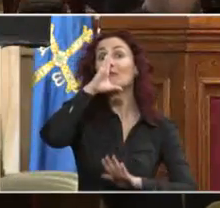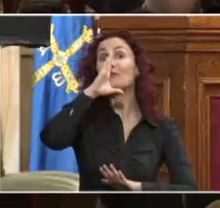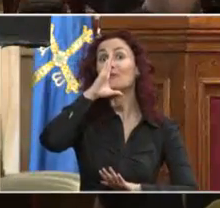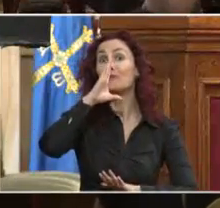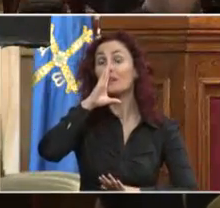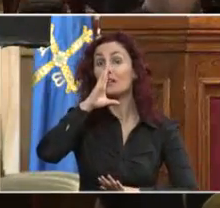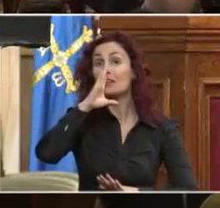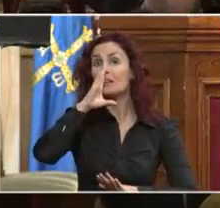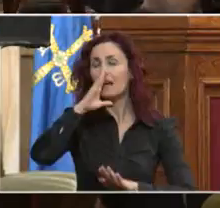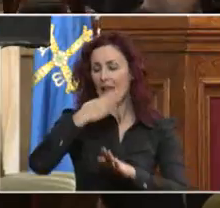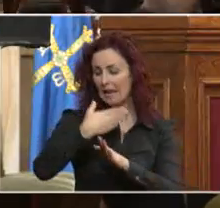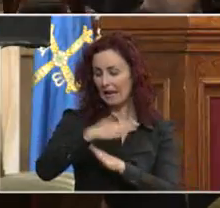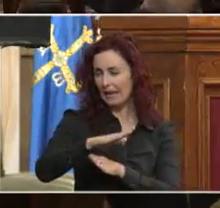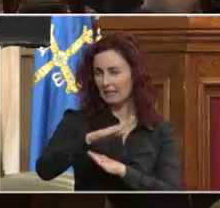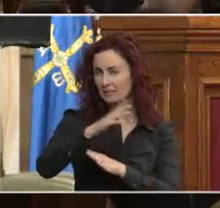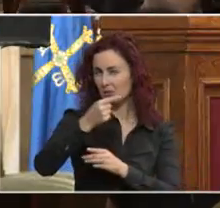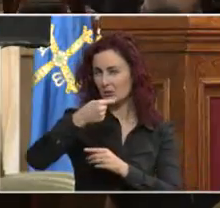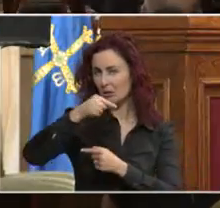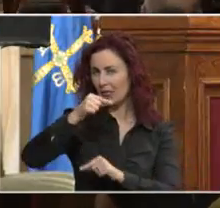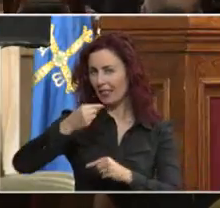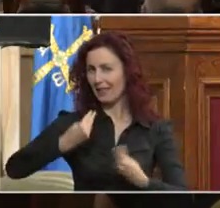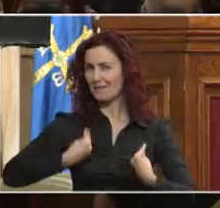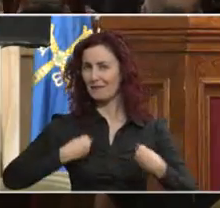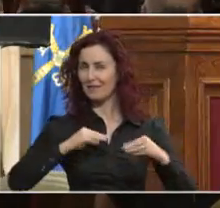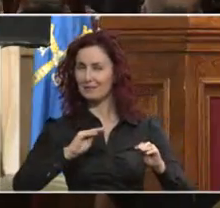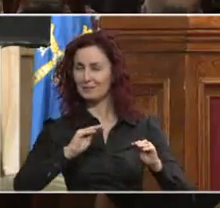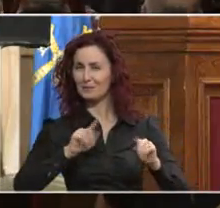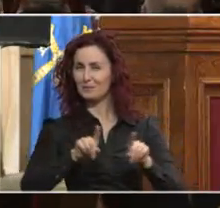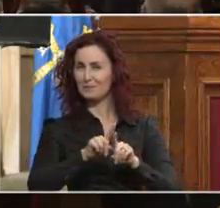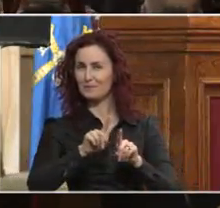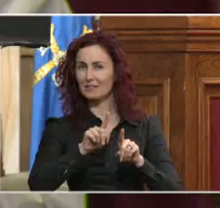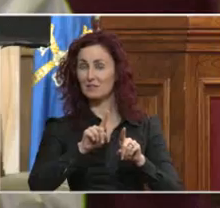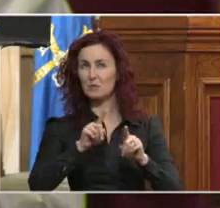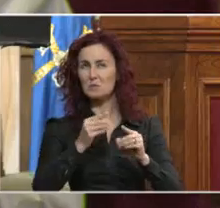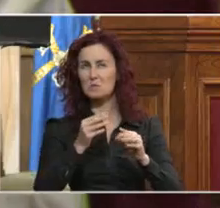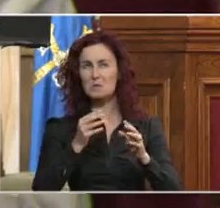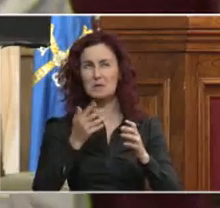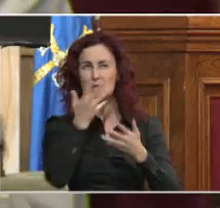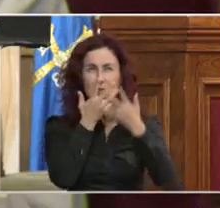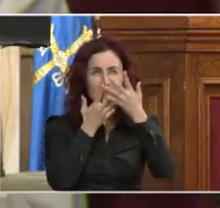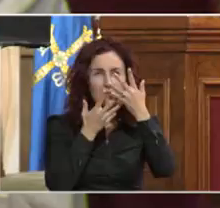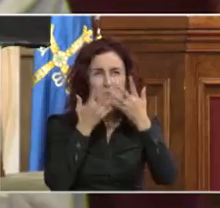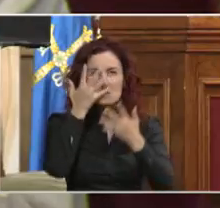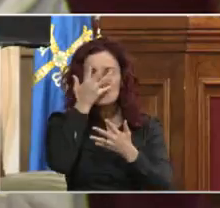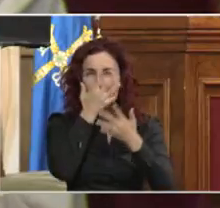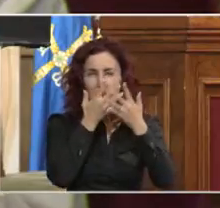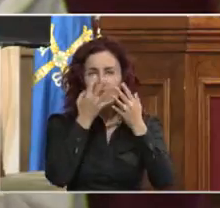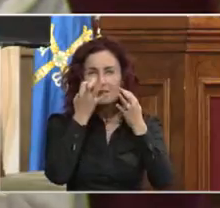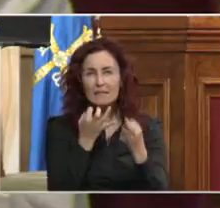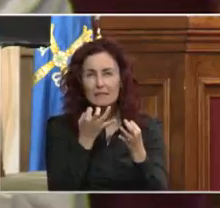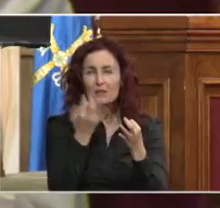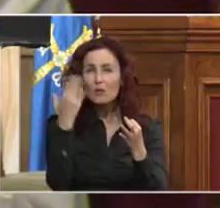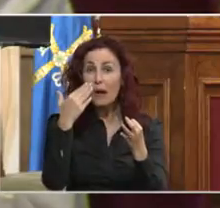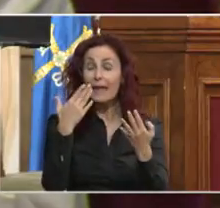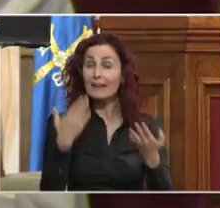pero después todos los demás detalles sobre la vida son todos borrosos e imprecisos. Y Marcos